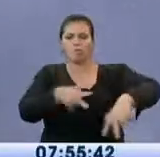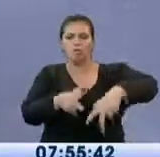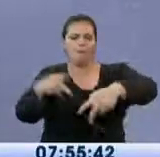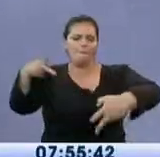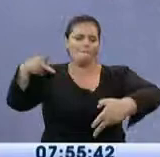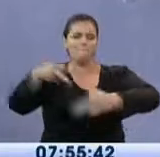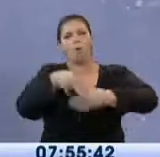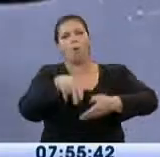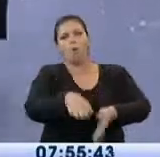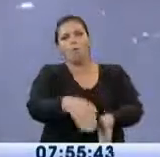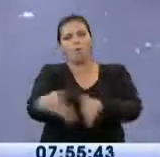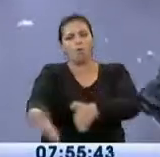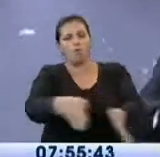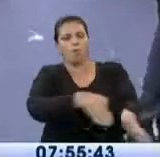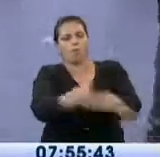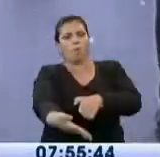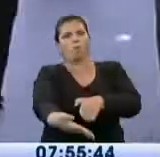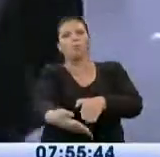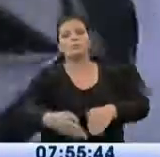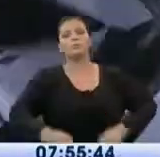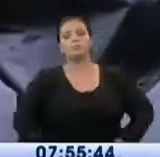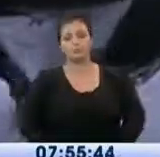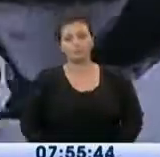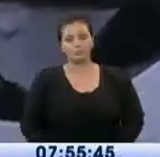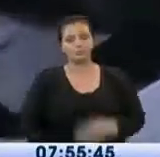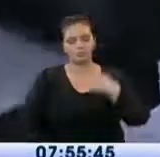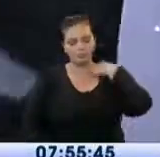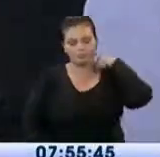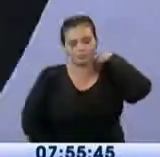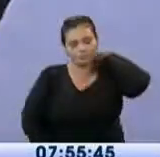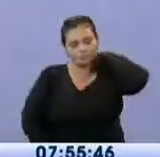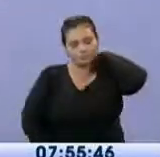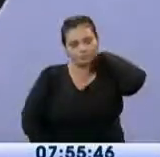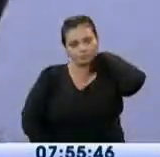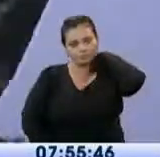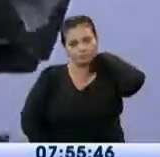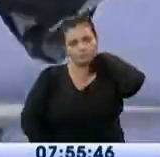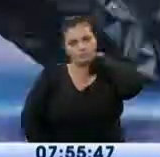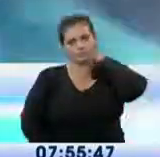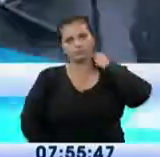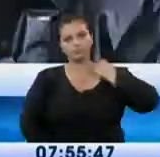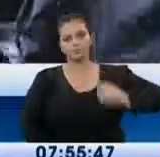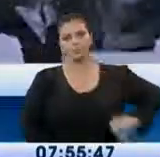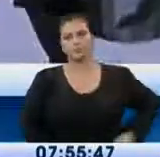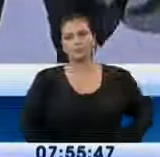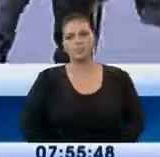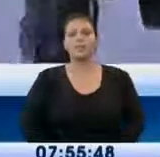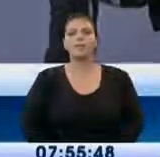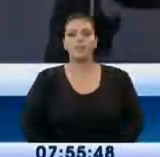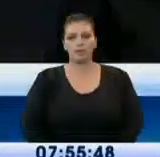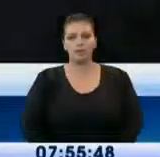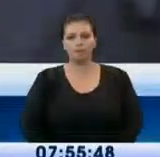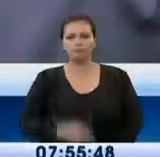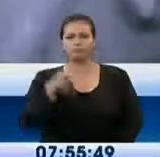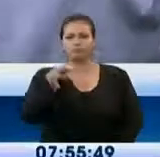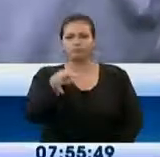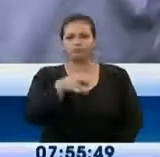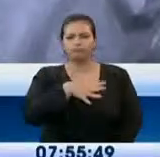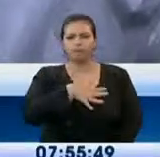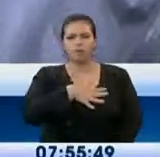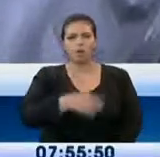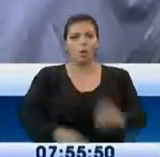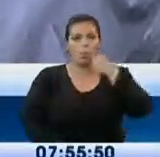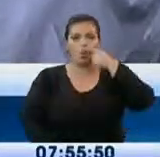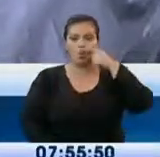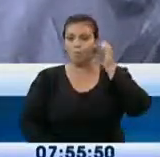Uno de los últimos accidentes suscitados en la autopista Narcisa de Jesús, al norte de Guayaquil, terminó en tragedia. Una pareja de